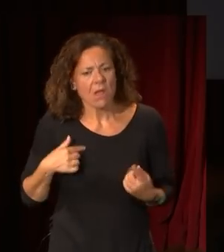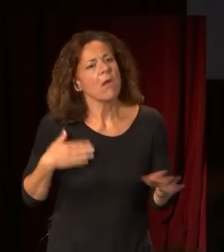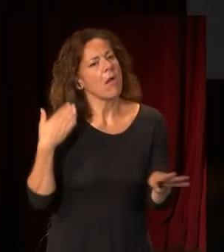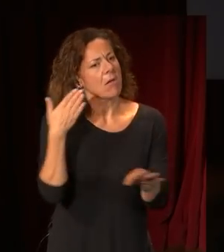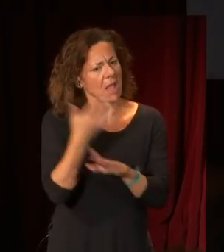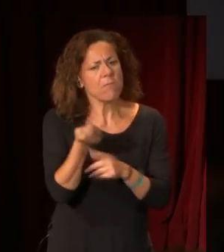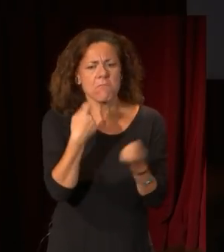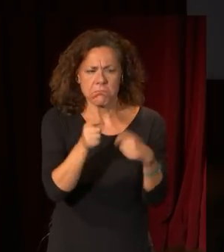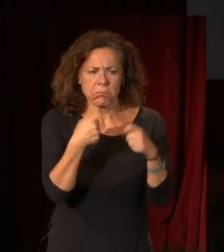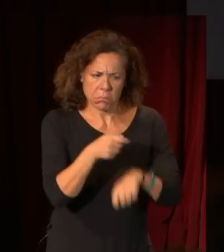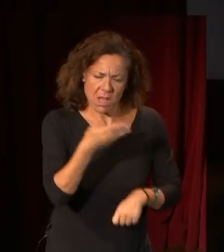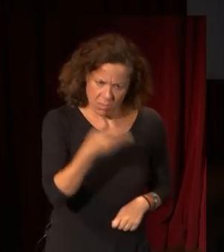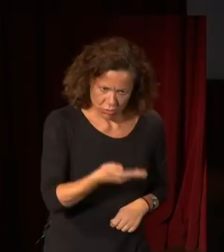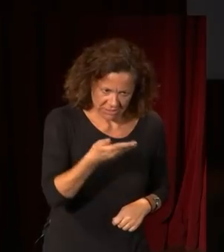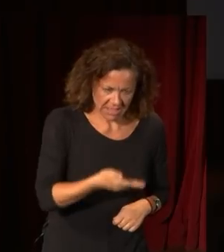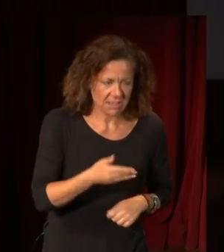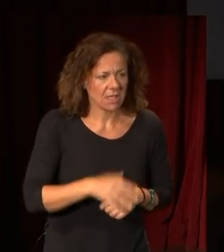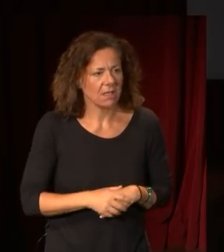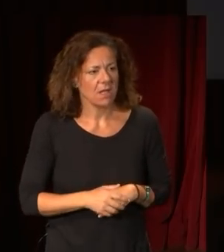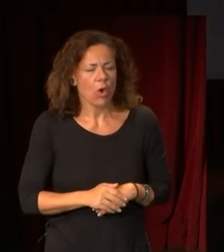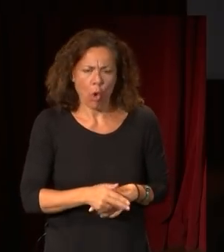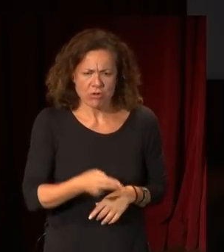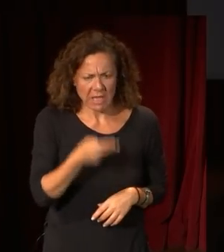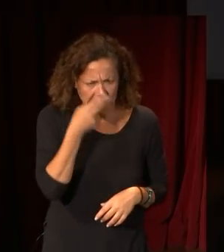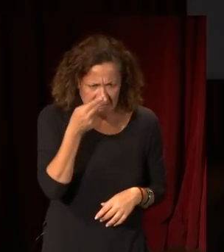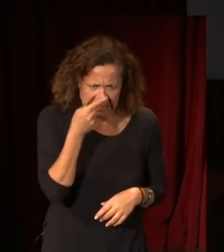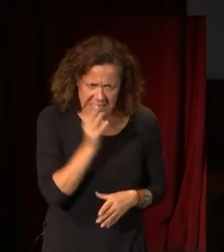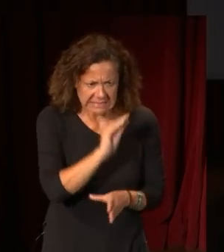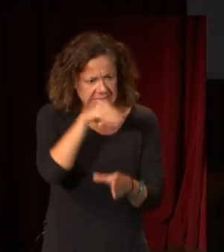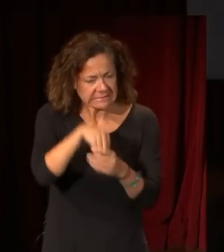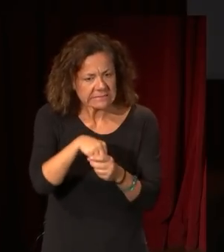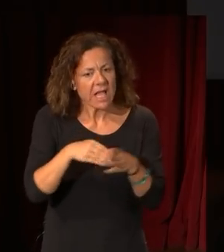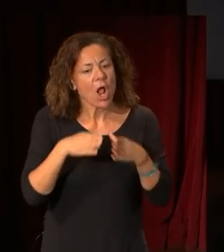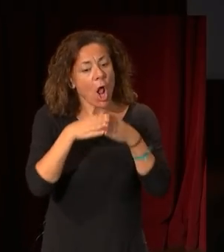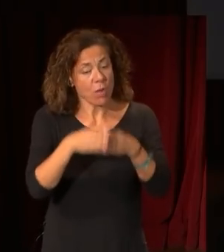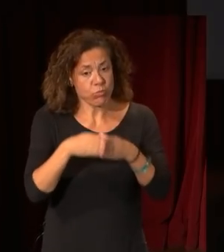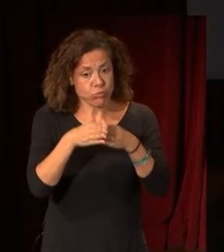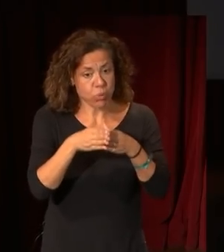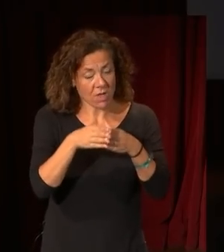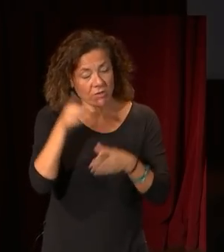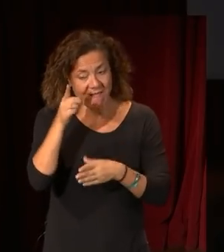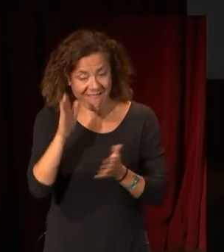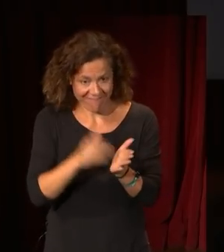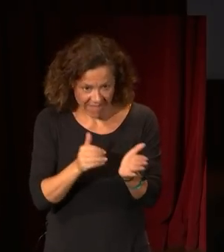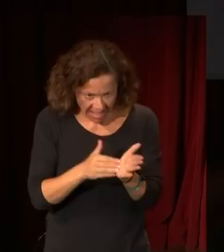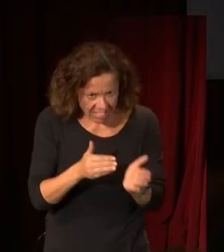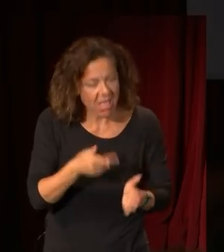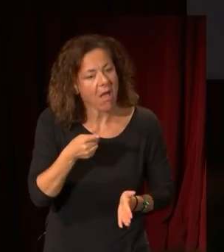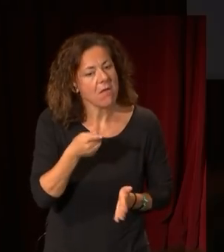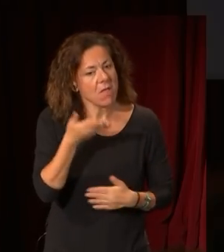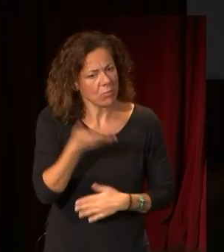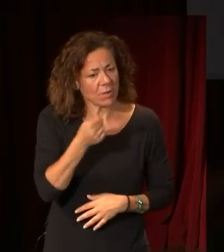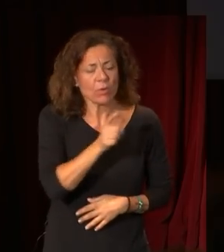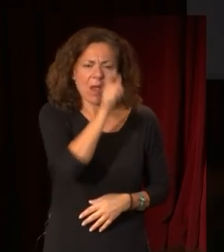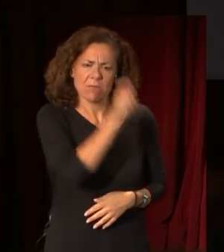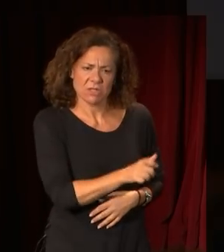mercader que con intereses muy importantes en el puerto del grado de valencia pero también un personaje